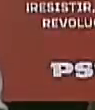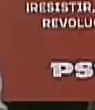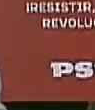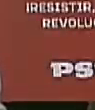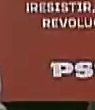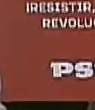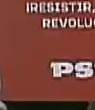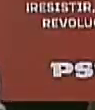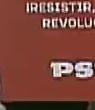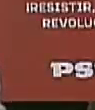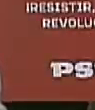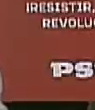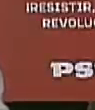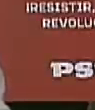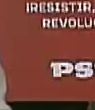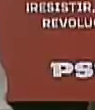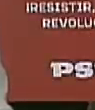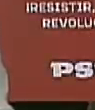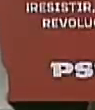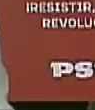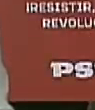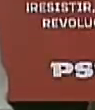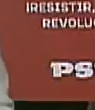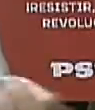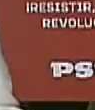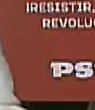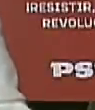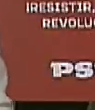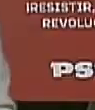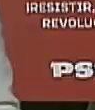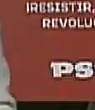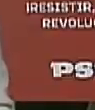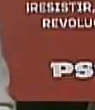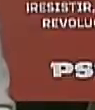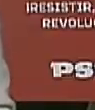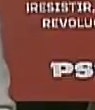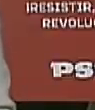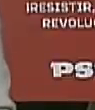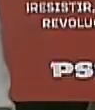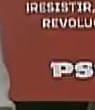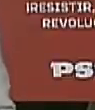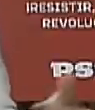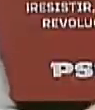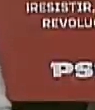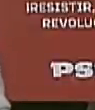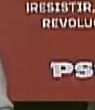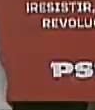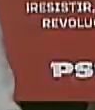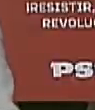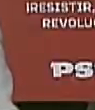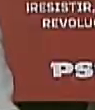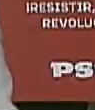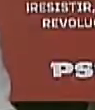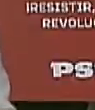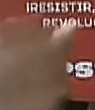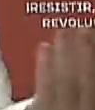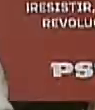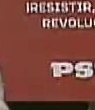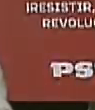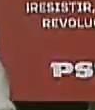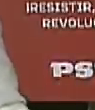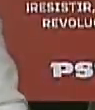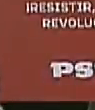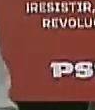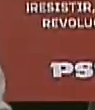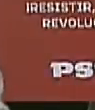reglamento y la evaluación en la selección de los delegados y delegadas. ¿Cuál es el propósito? ¿Cuáles son los planteamientos del partido?